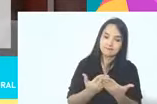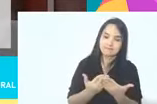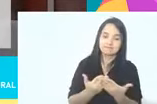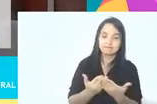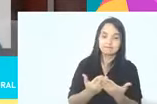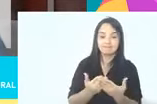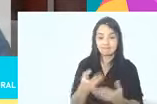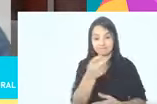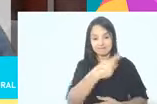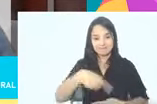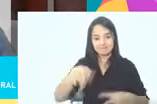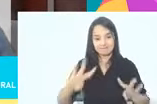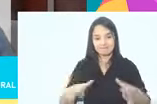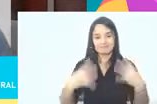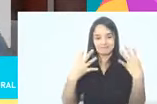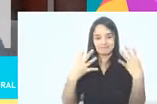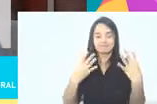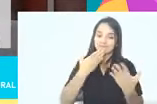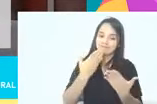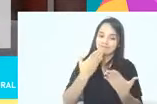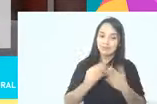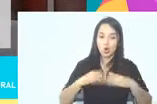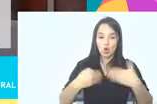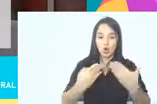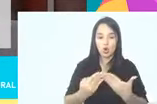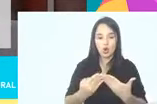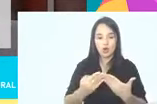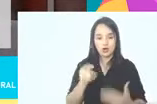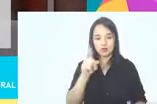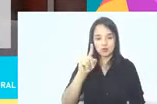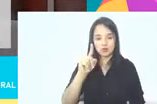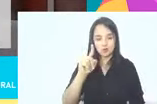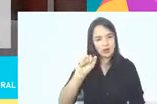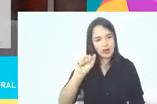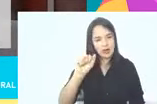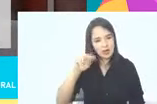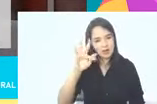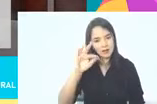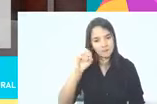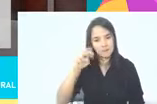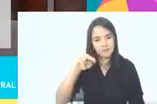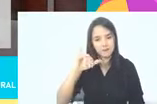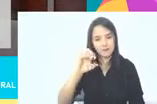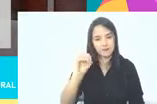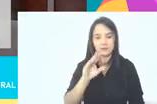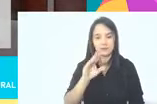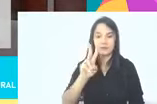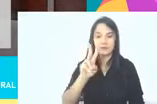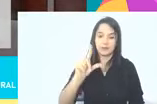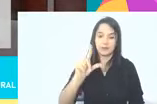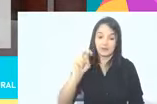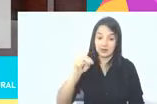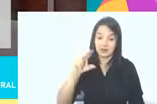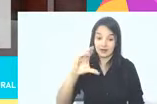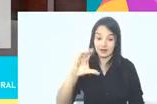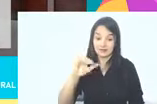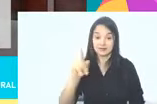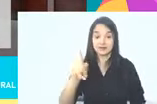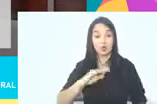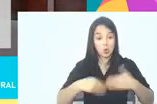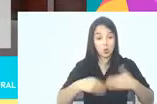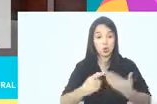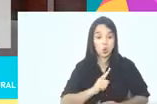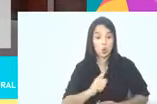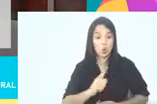capacitado a todos los gestores para presentar proyectos y elevar aún más este capital cultural que tenemos, y sobre todo